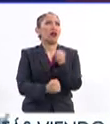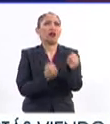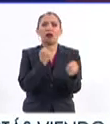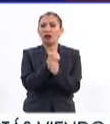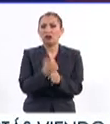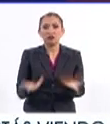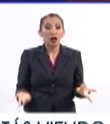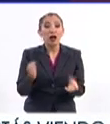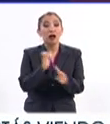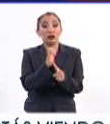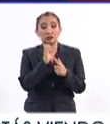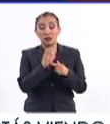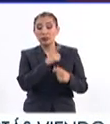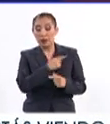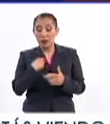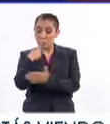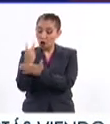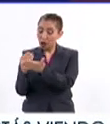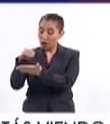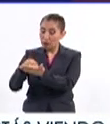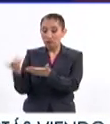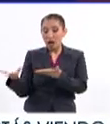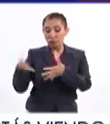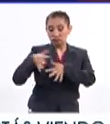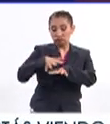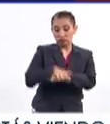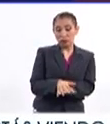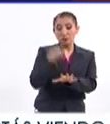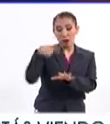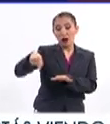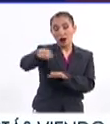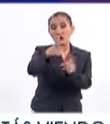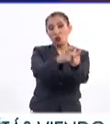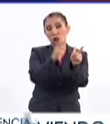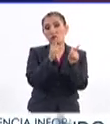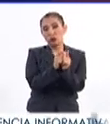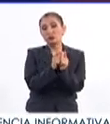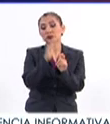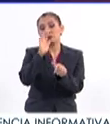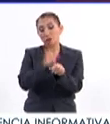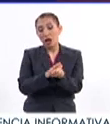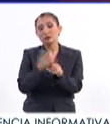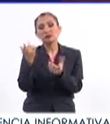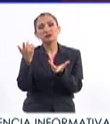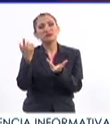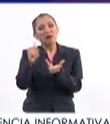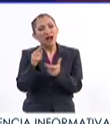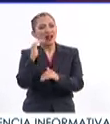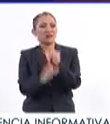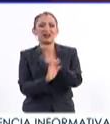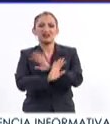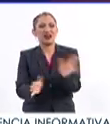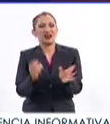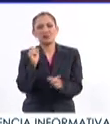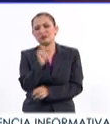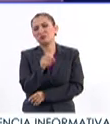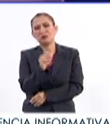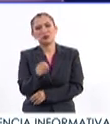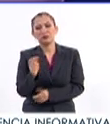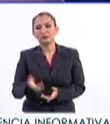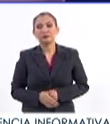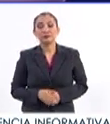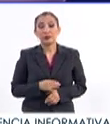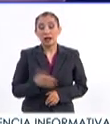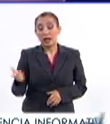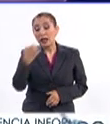siglos. Entonces, habría que tener políticas de inclusión para estos, a fin de terminar con lo que tenemos actualmente.